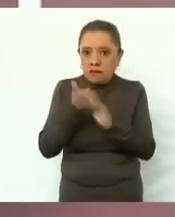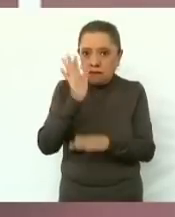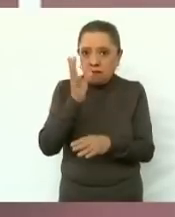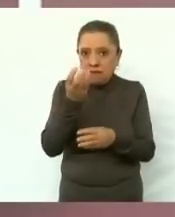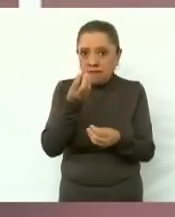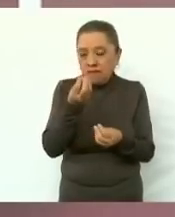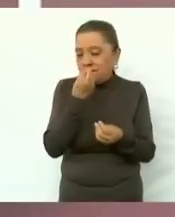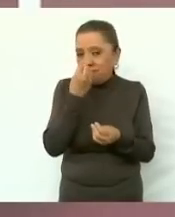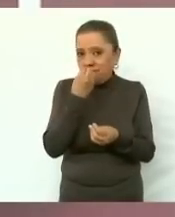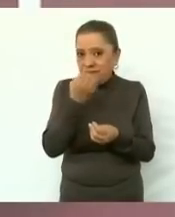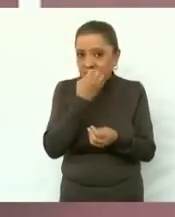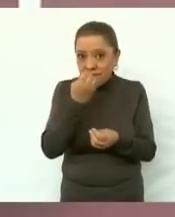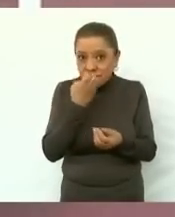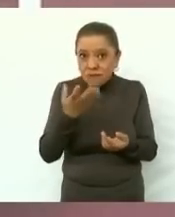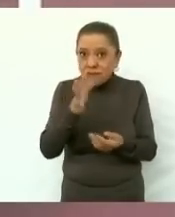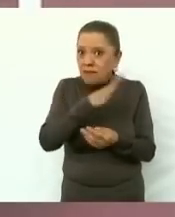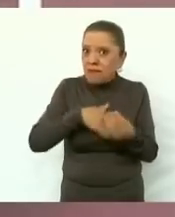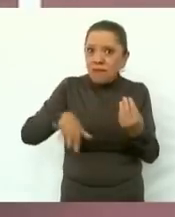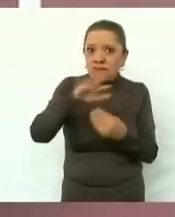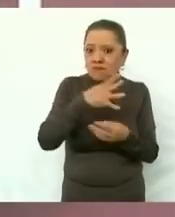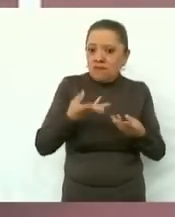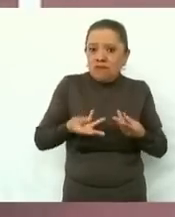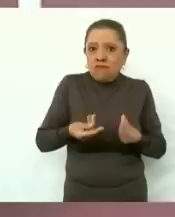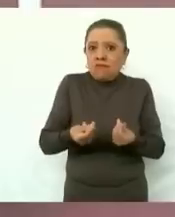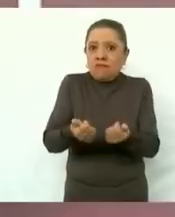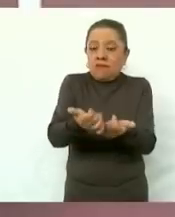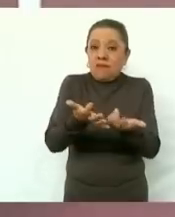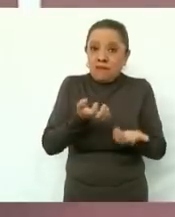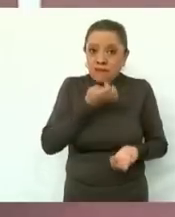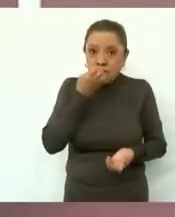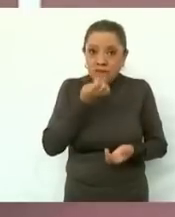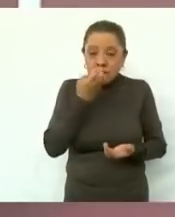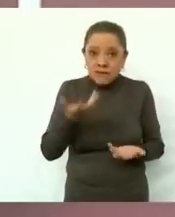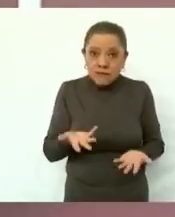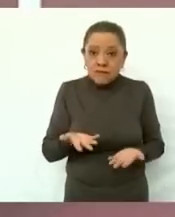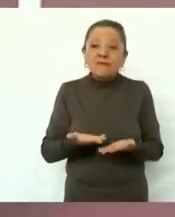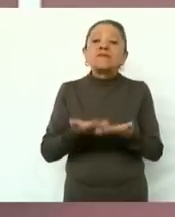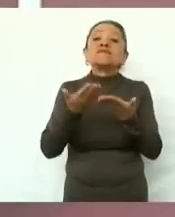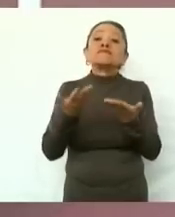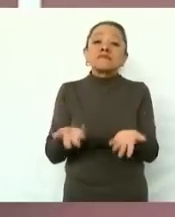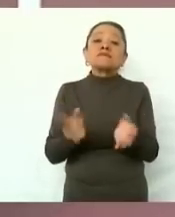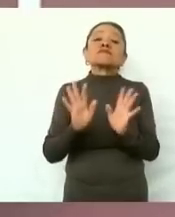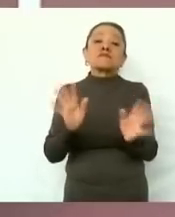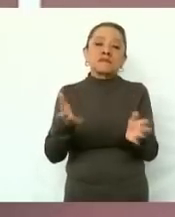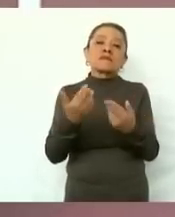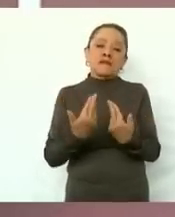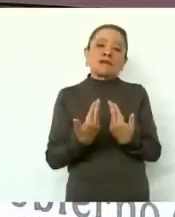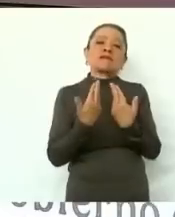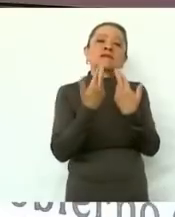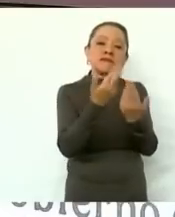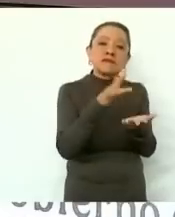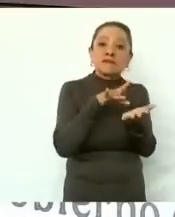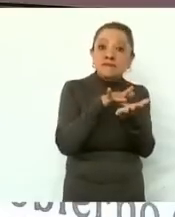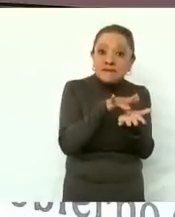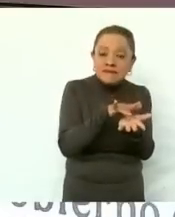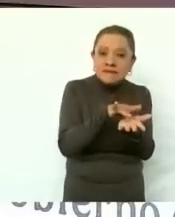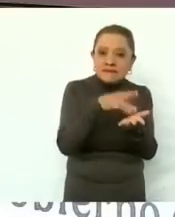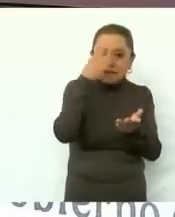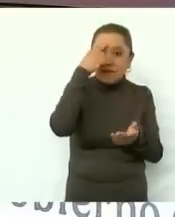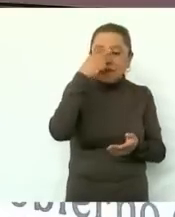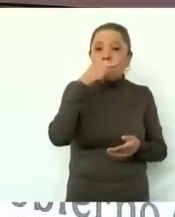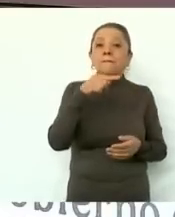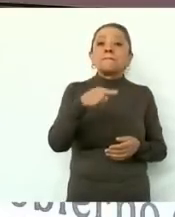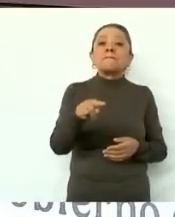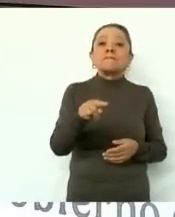se requiere alrededor del gasto de la escuela. Entonces ahora pues van a recibir un apoyo para que